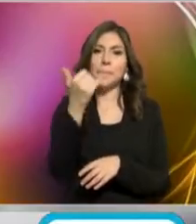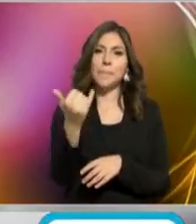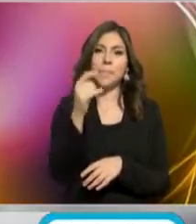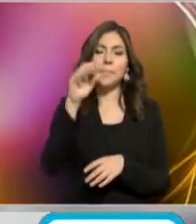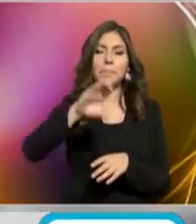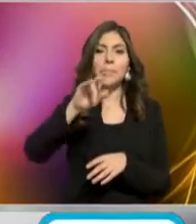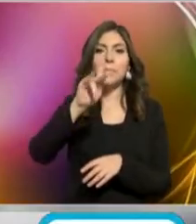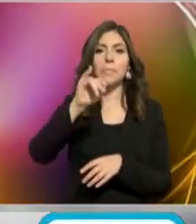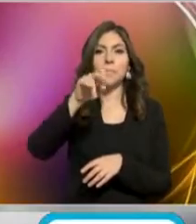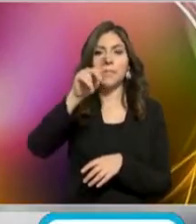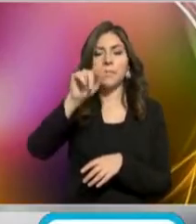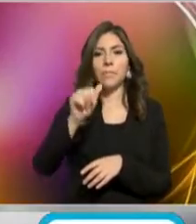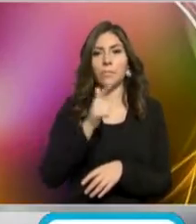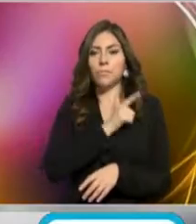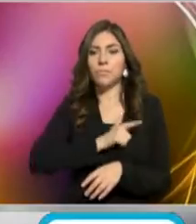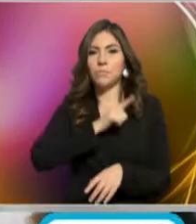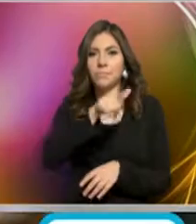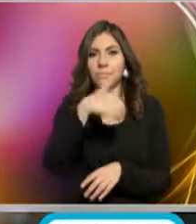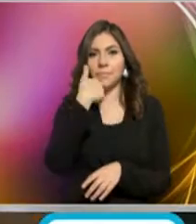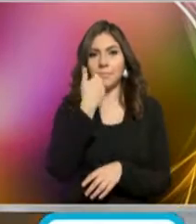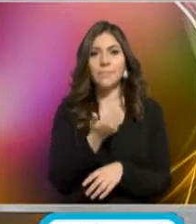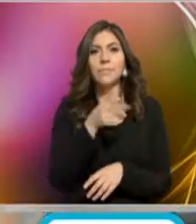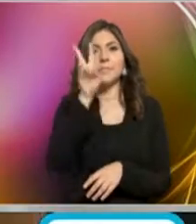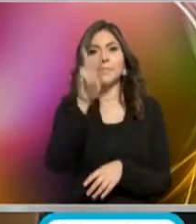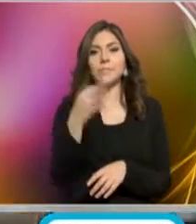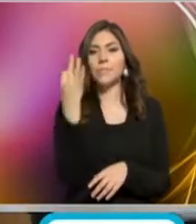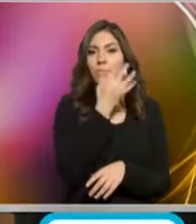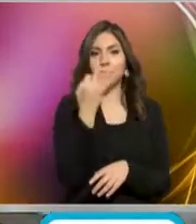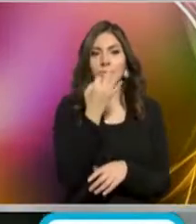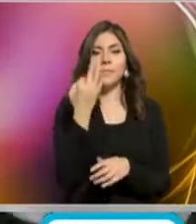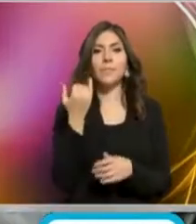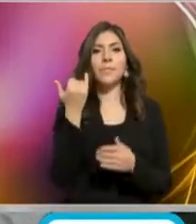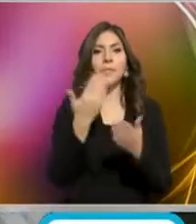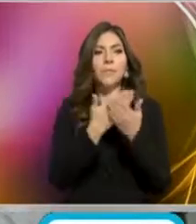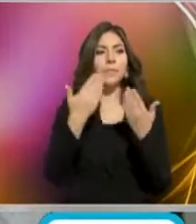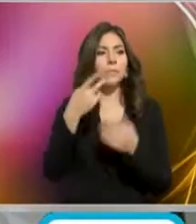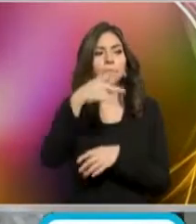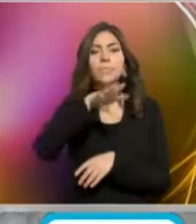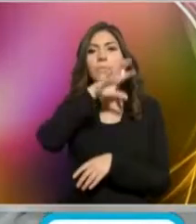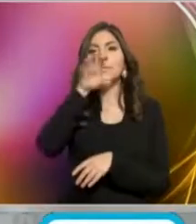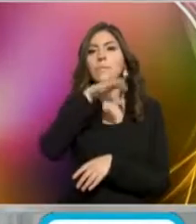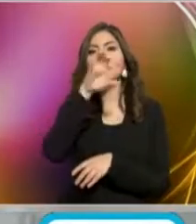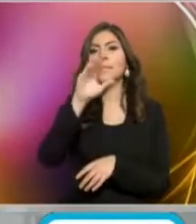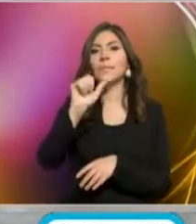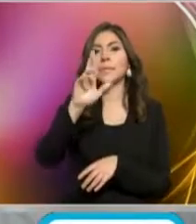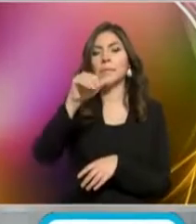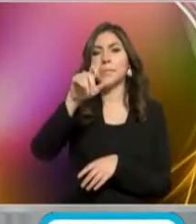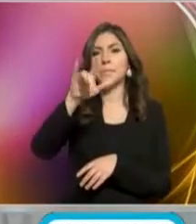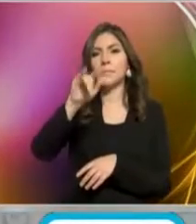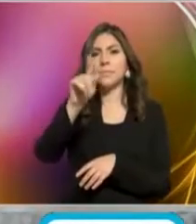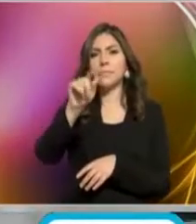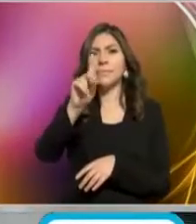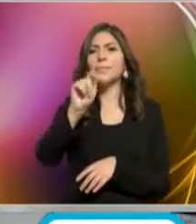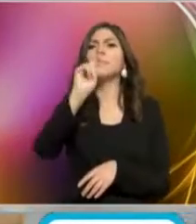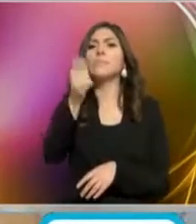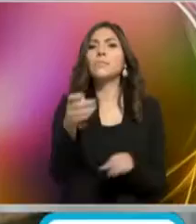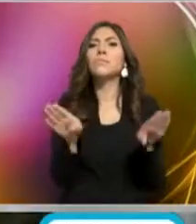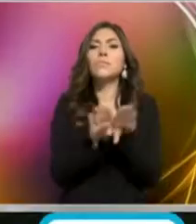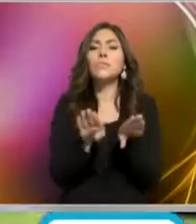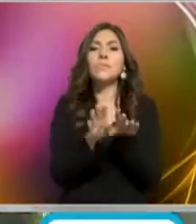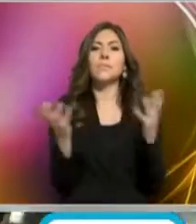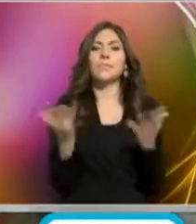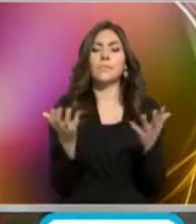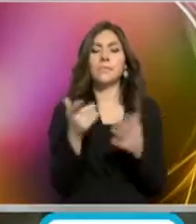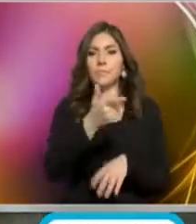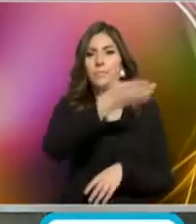pimienta al gusto, chef. Así Qué es. rico está, ¿eh? Como ven. Oye, eso de cebolla caramelizada, enséñanos Sí, cómo fíjate, está, pues bueno, cómo se va